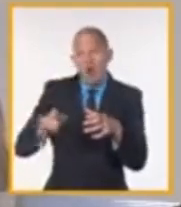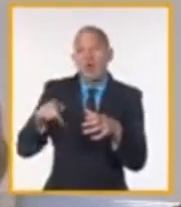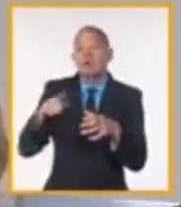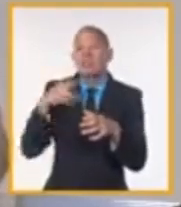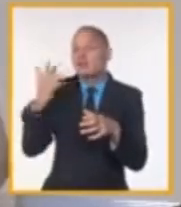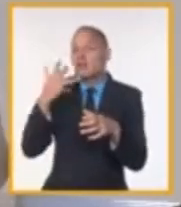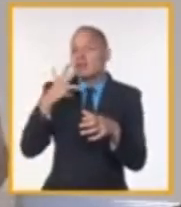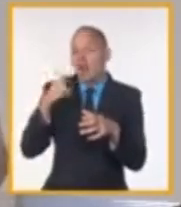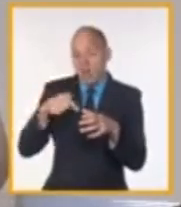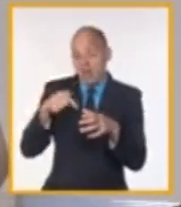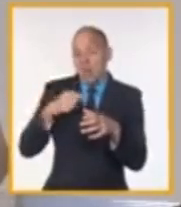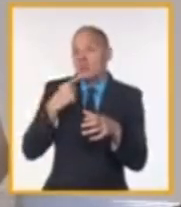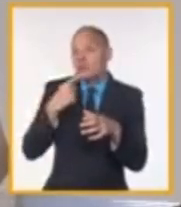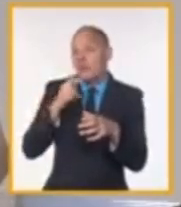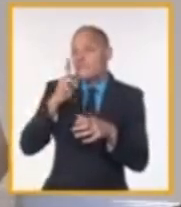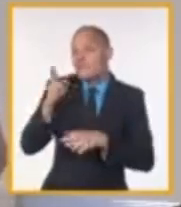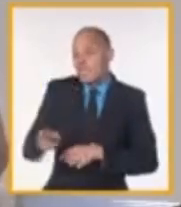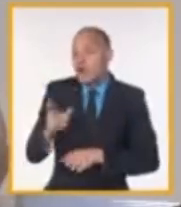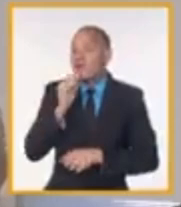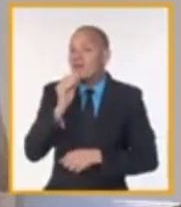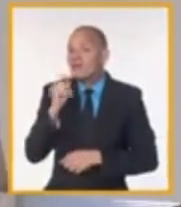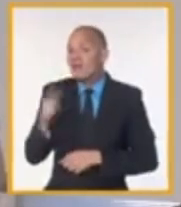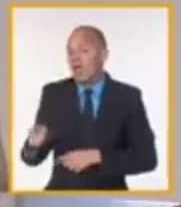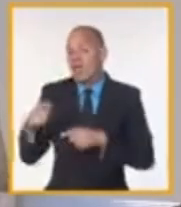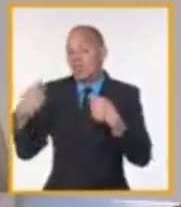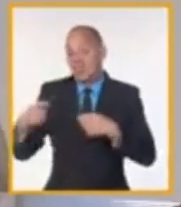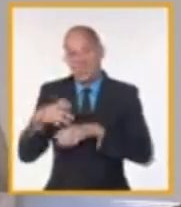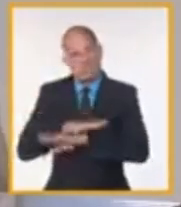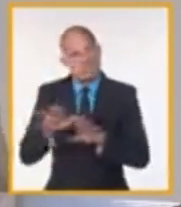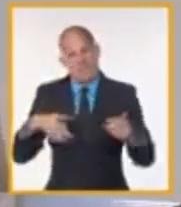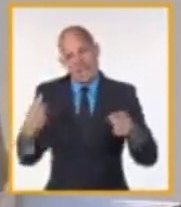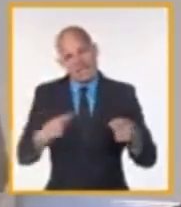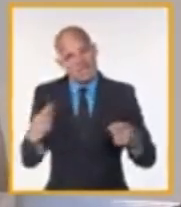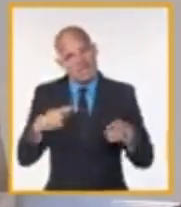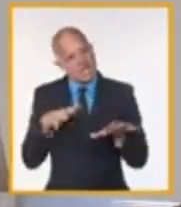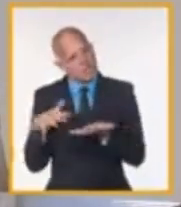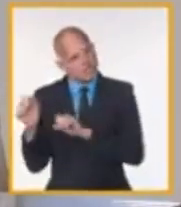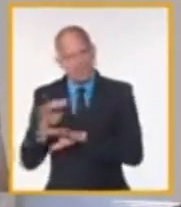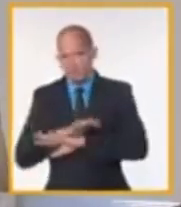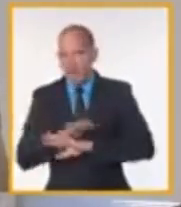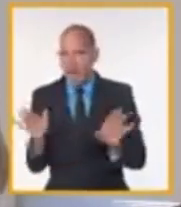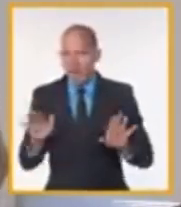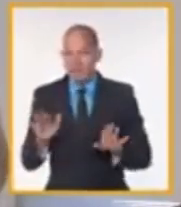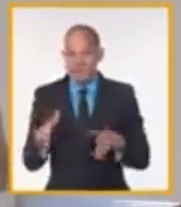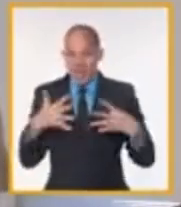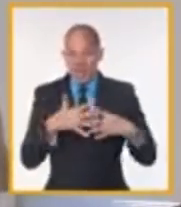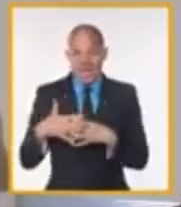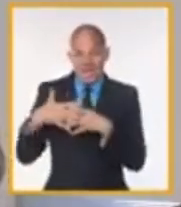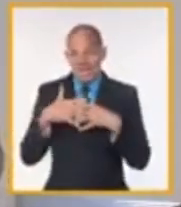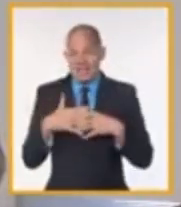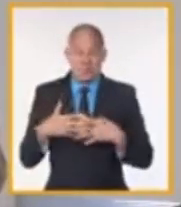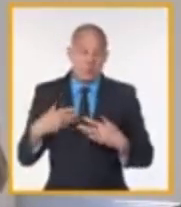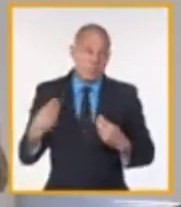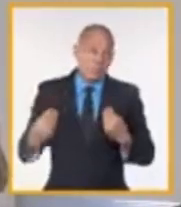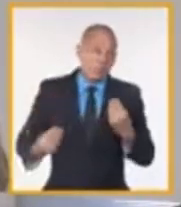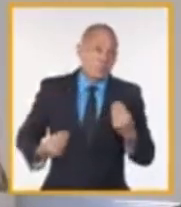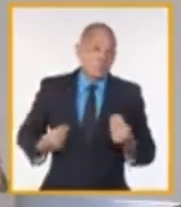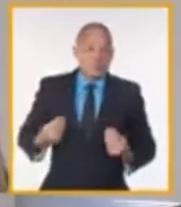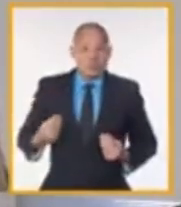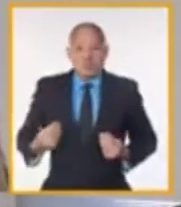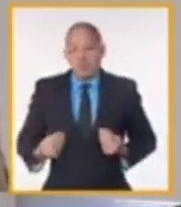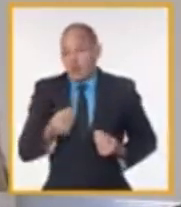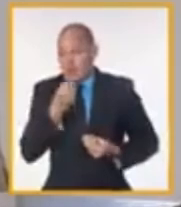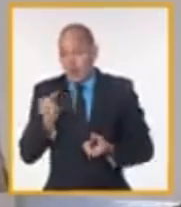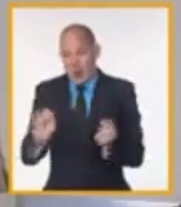no no no Entonces está quedando en evidencia su incap su su falta de